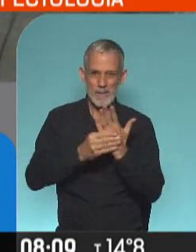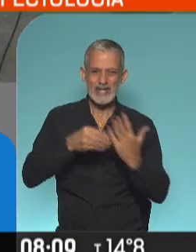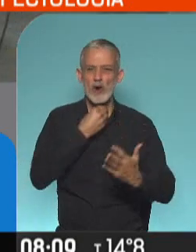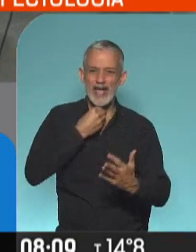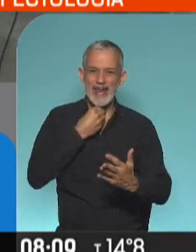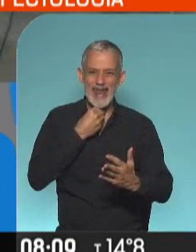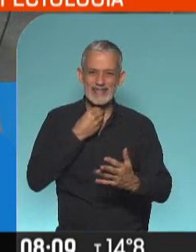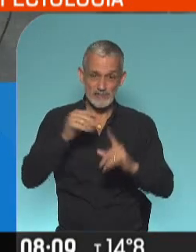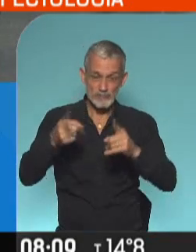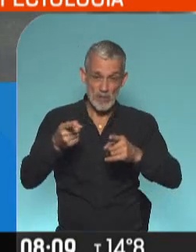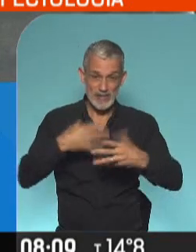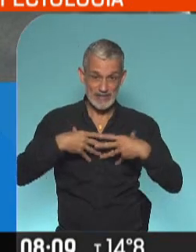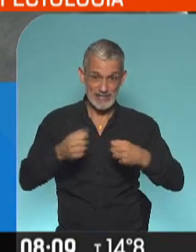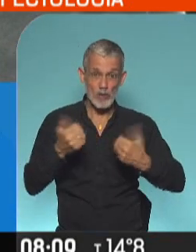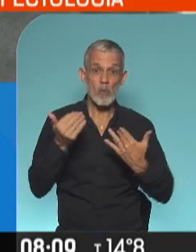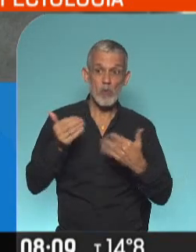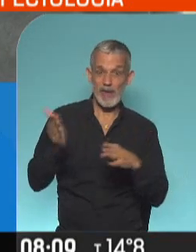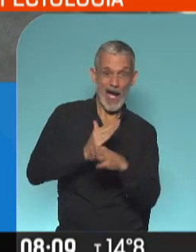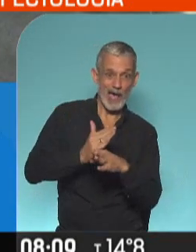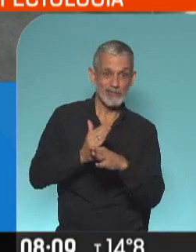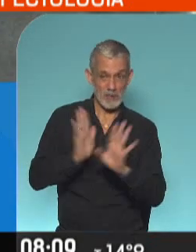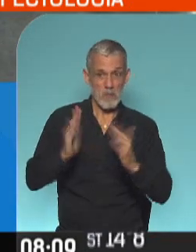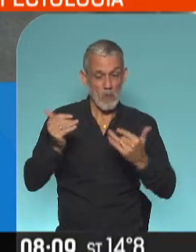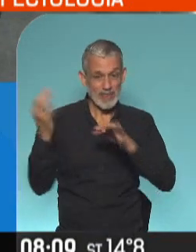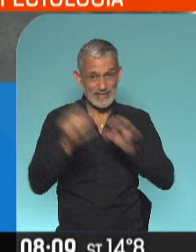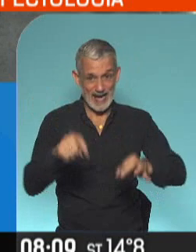González García advirtió que podría llegar antes de lo esperado.